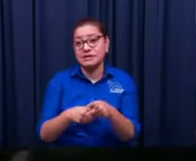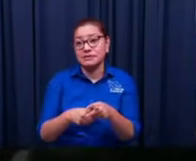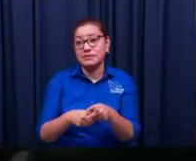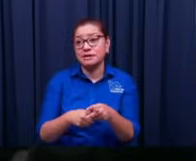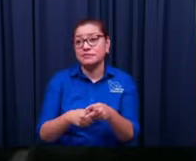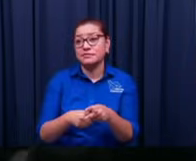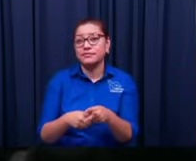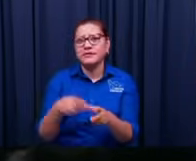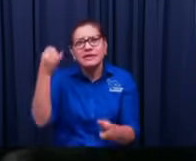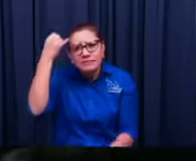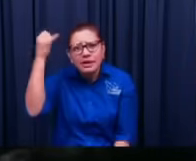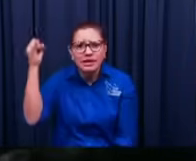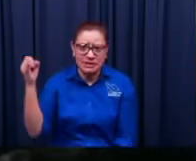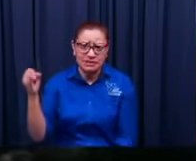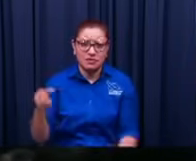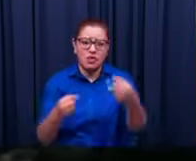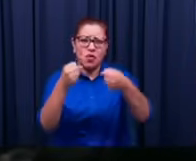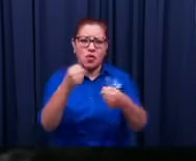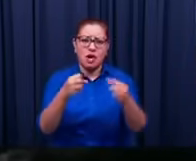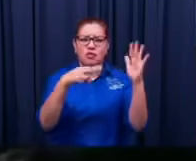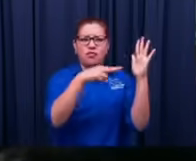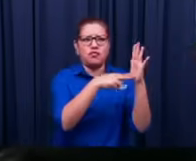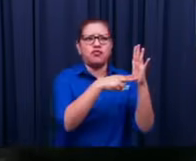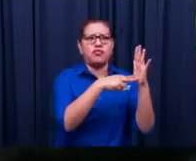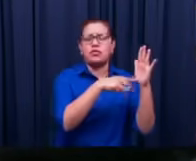eléctrico a echarle gasolina.